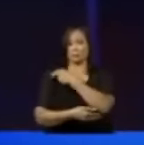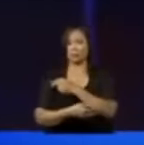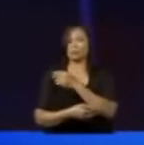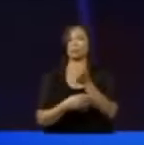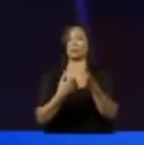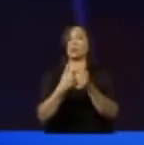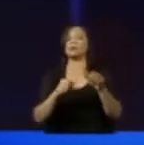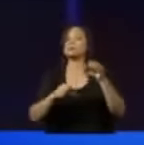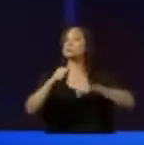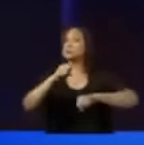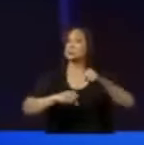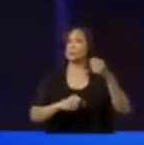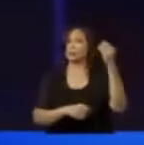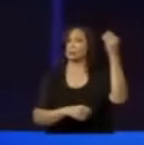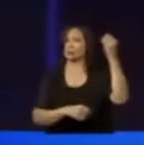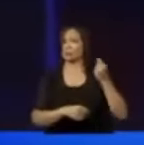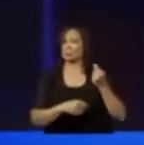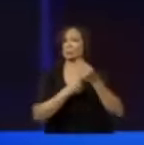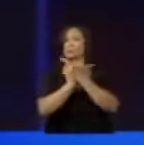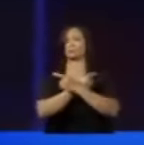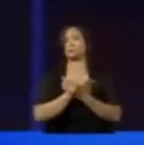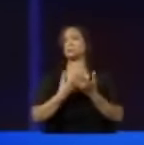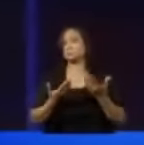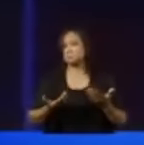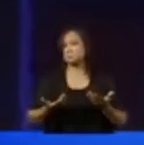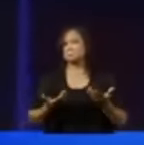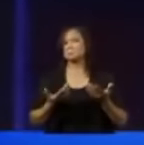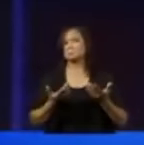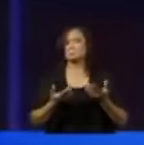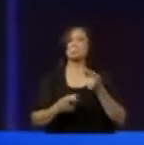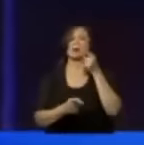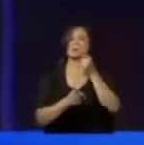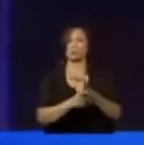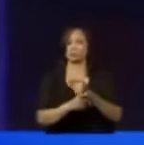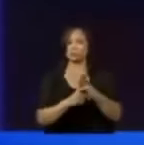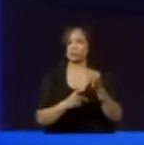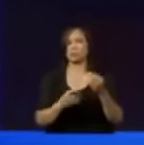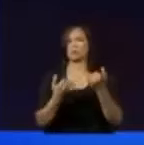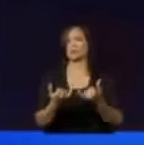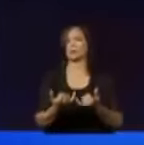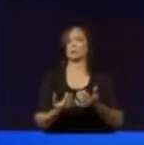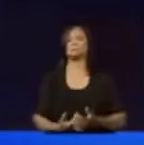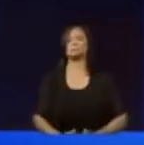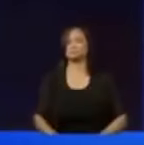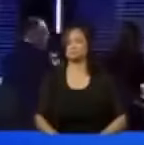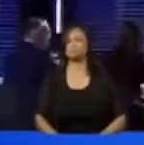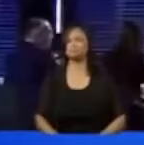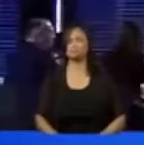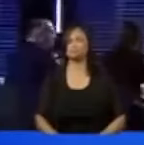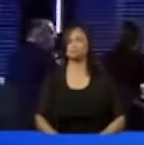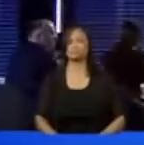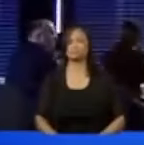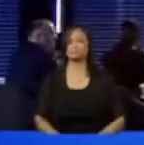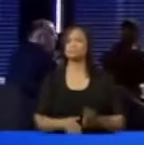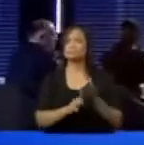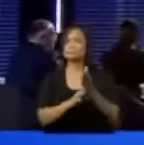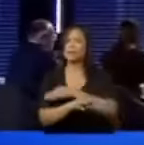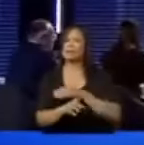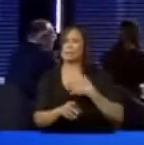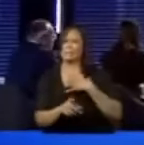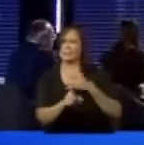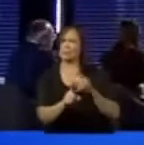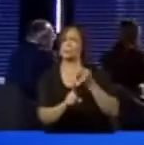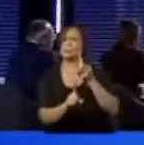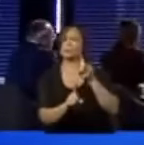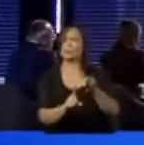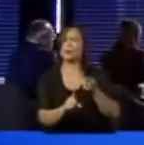para tener un sistema de pensiones mucho más justo que el que tenemos ahora. A mí me gustaría, antes de pasar a la siguiente